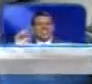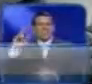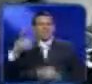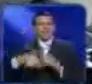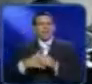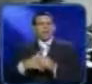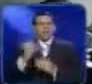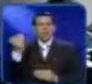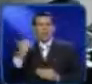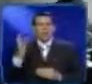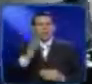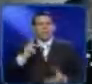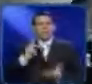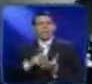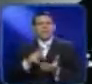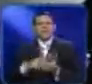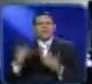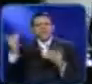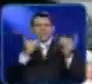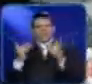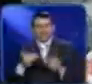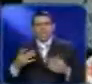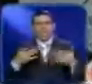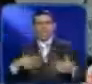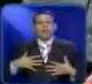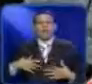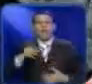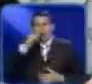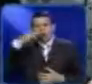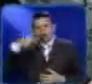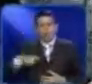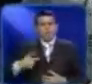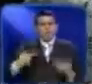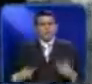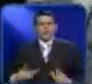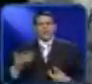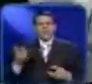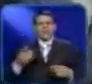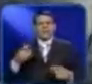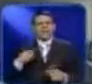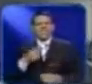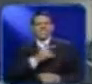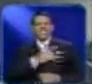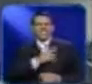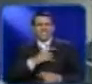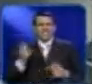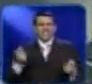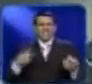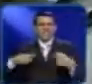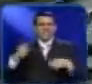moda, pues participó en el diseño de la colección de ropa masculina para una conocida tienda de departamentos chilena.